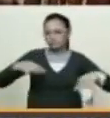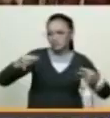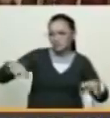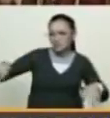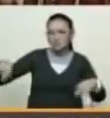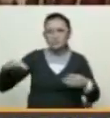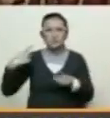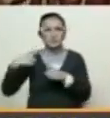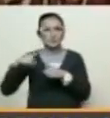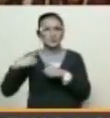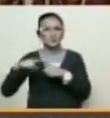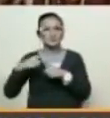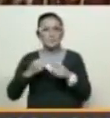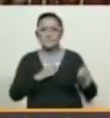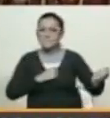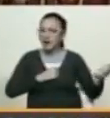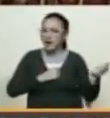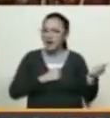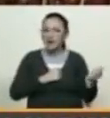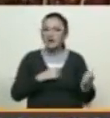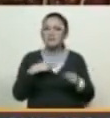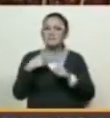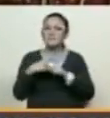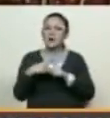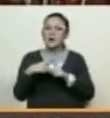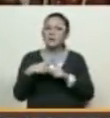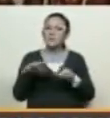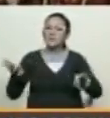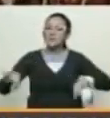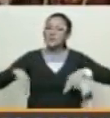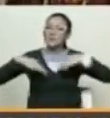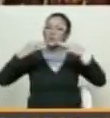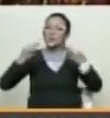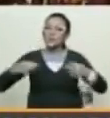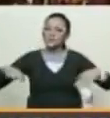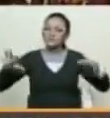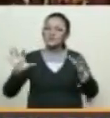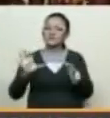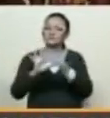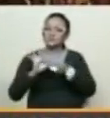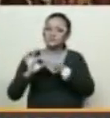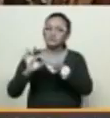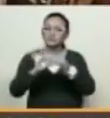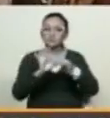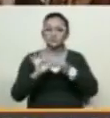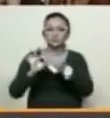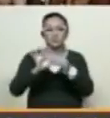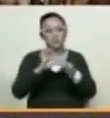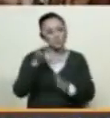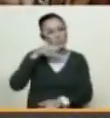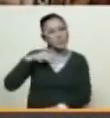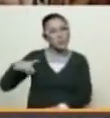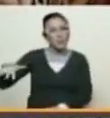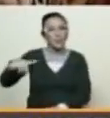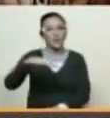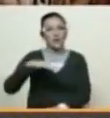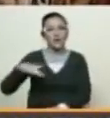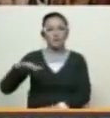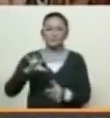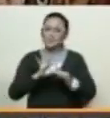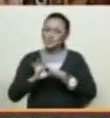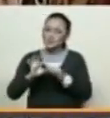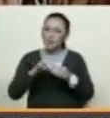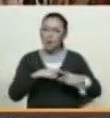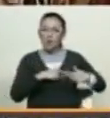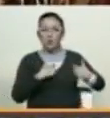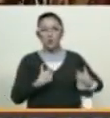y diferentes bailes, la música que une a los pueblos, la música que une los corazones. Eso es lo